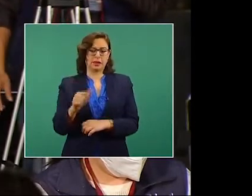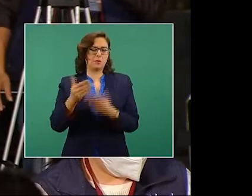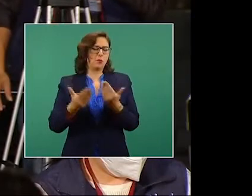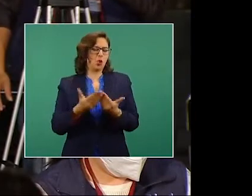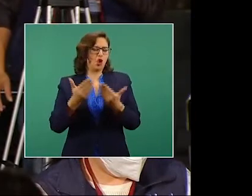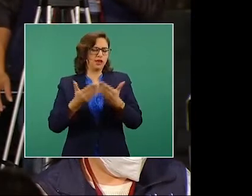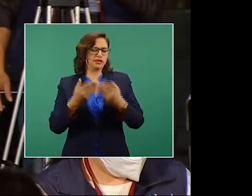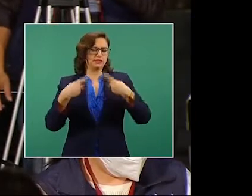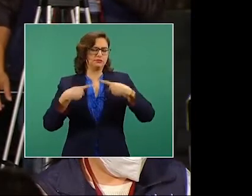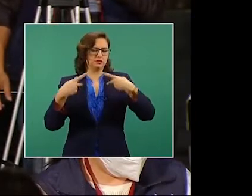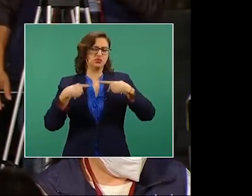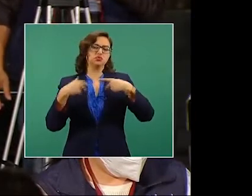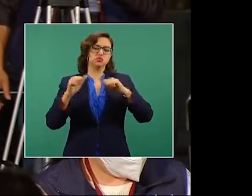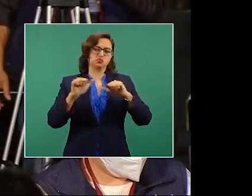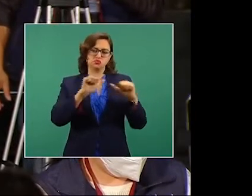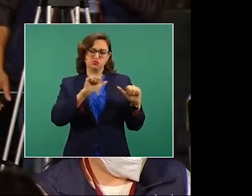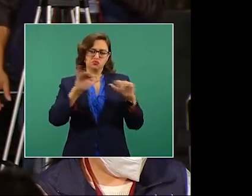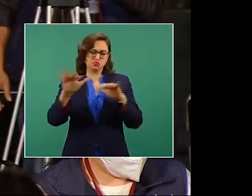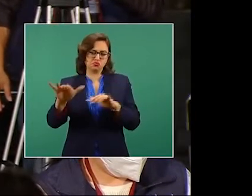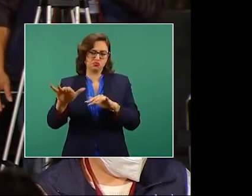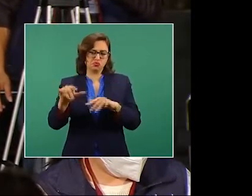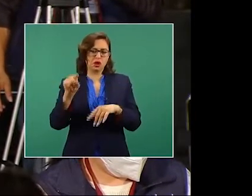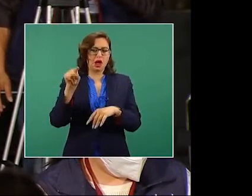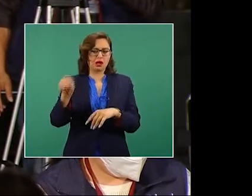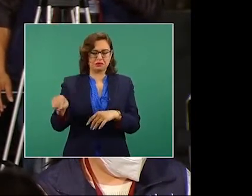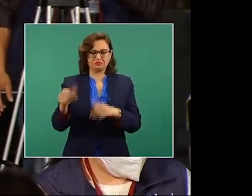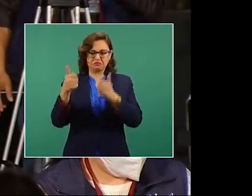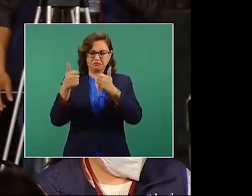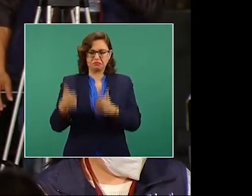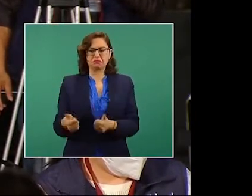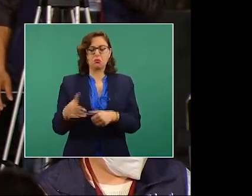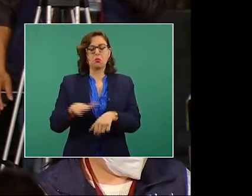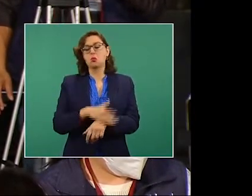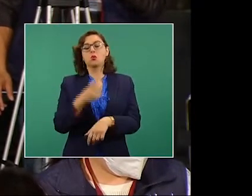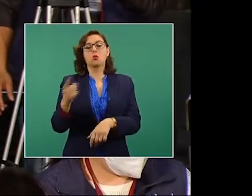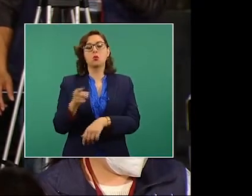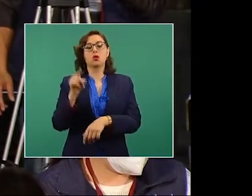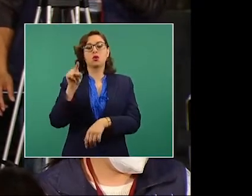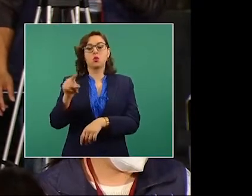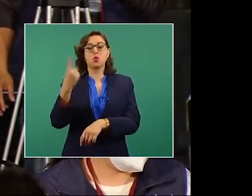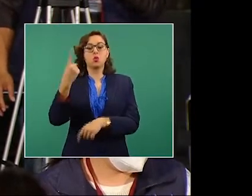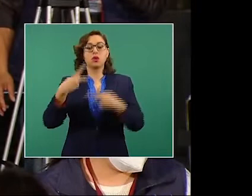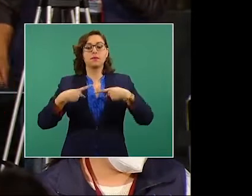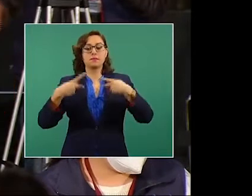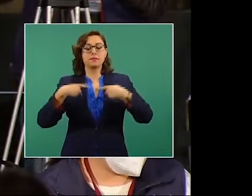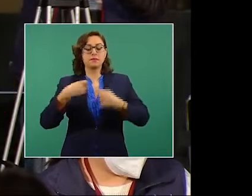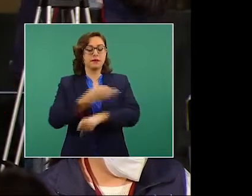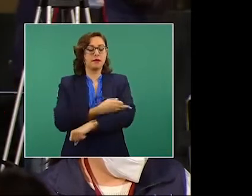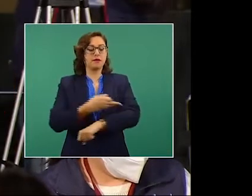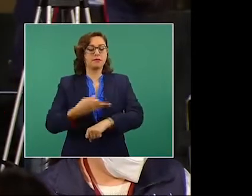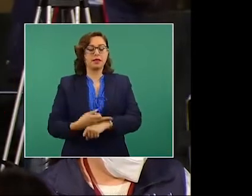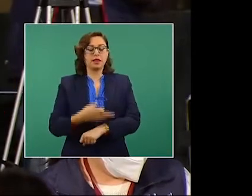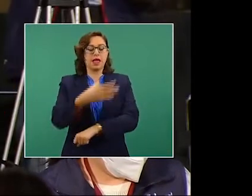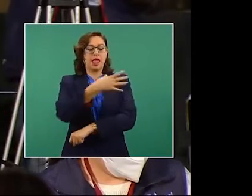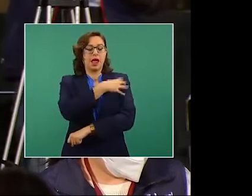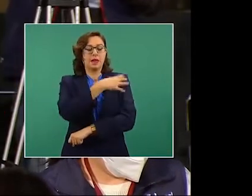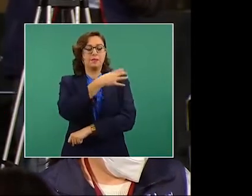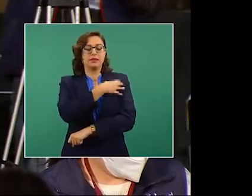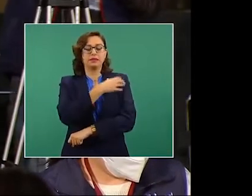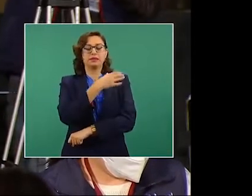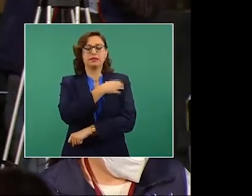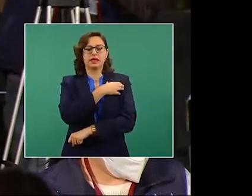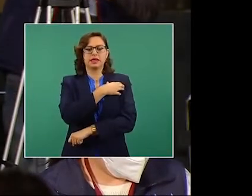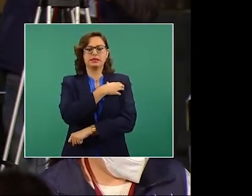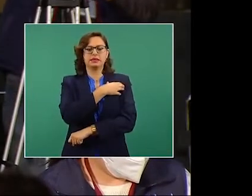está ahí es familiar del capitán Vladimir Ilich Malagón. Él era parte de